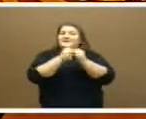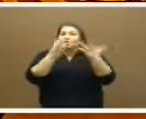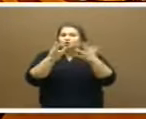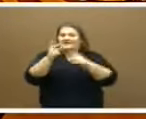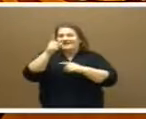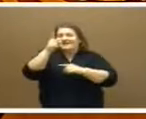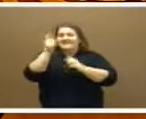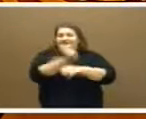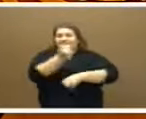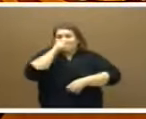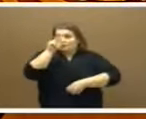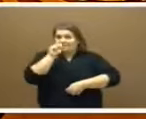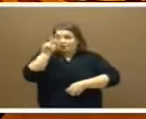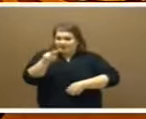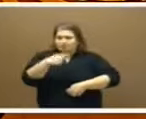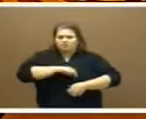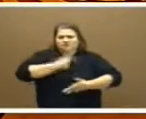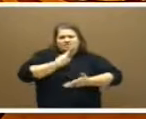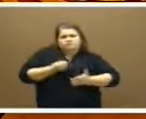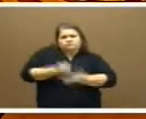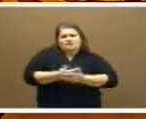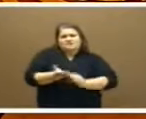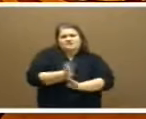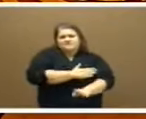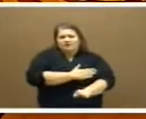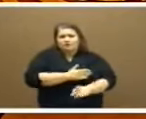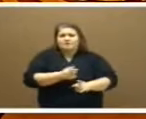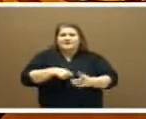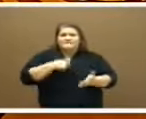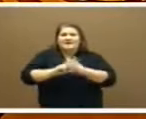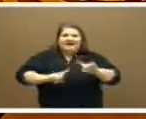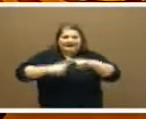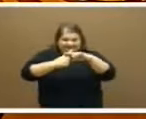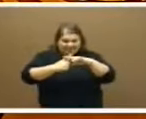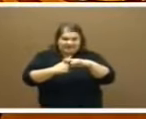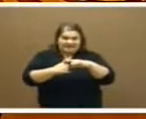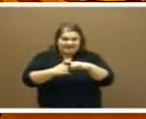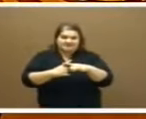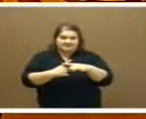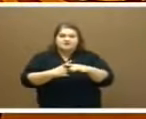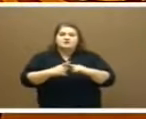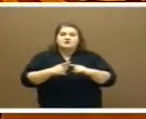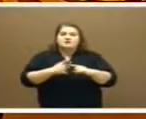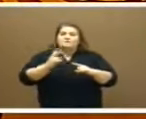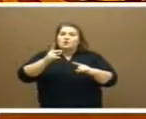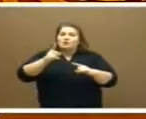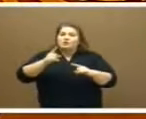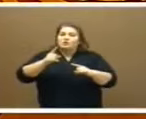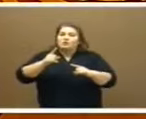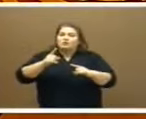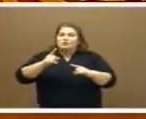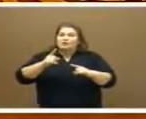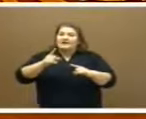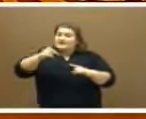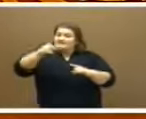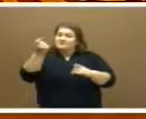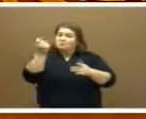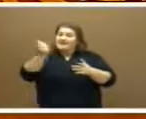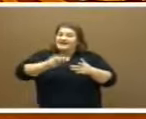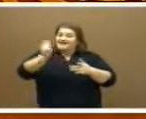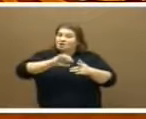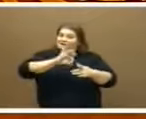del 2012, acordando el abono anticipado de las pagas extras correspondientes a los ejercicios en los